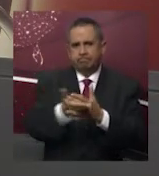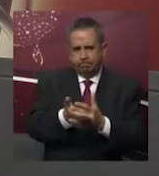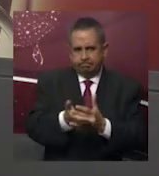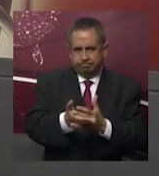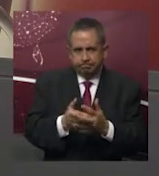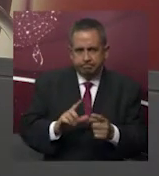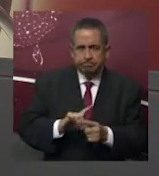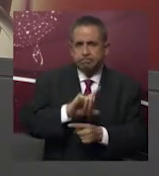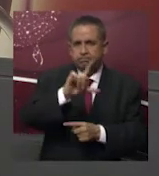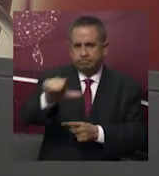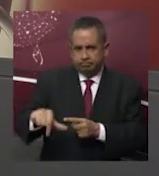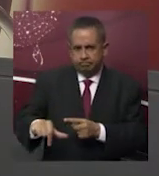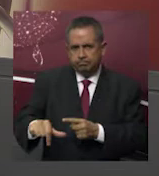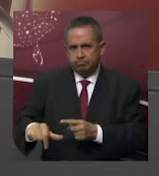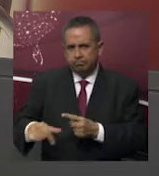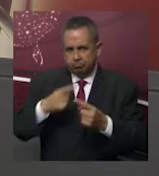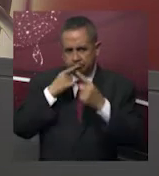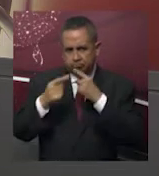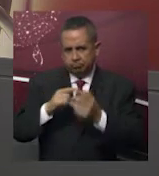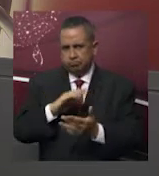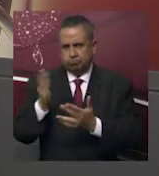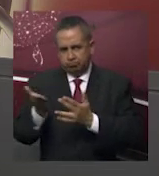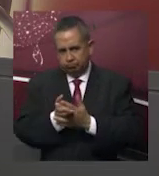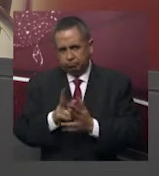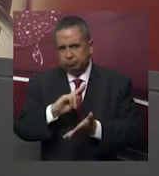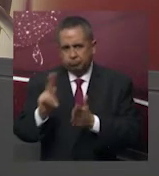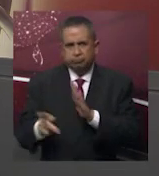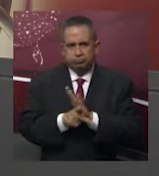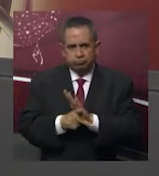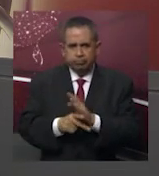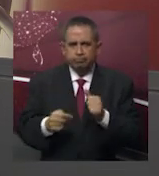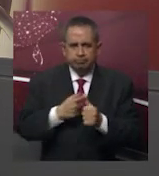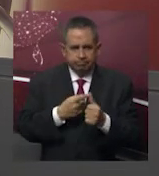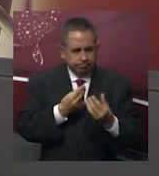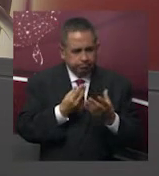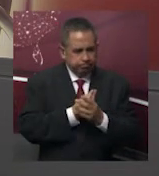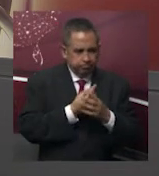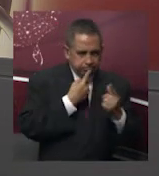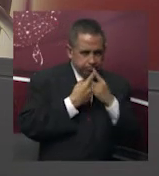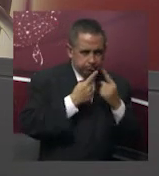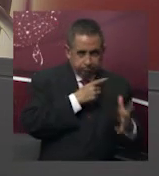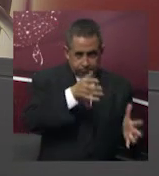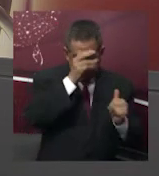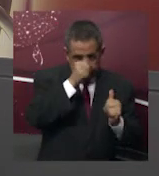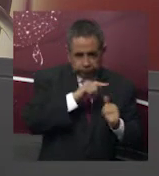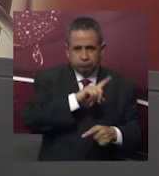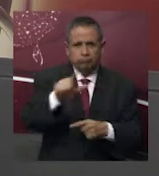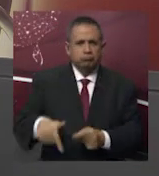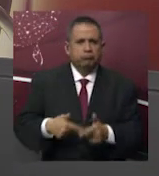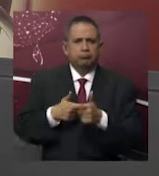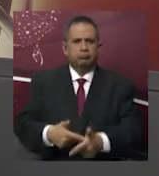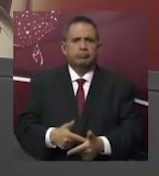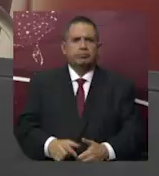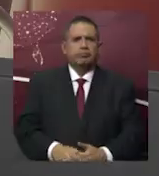suspensiva para continuar revisando el asunto y continuar con la construcción de acuerdos en un momento posterior de la sesión.